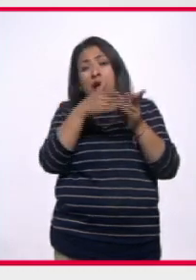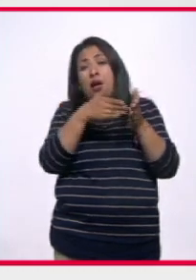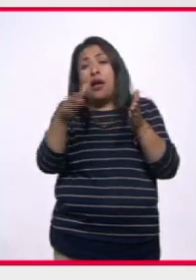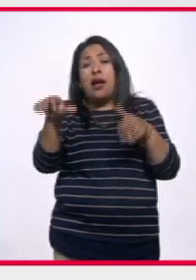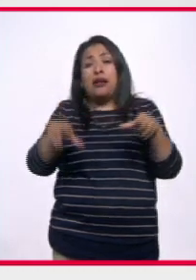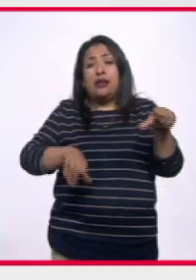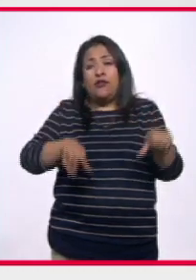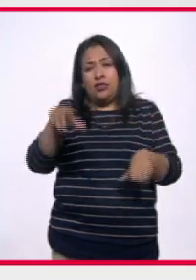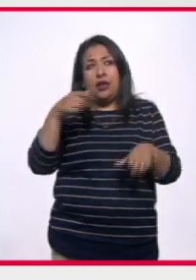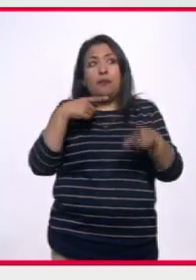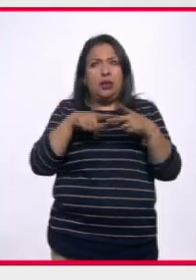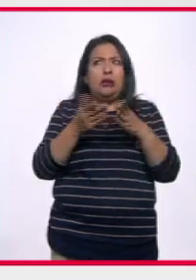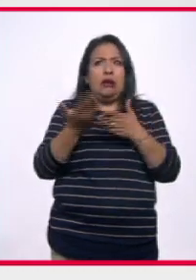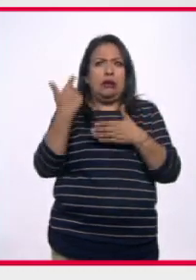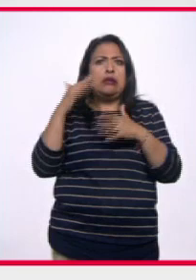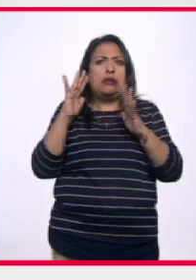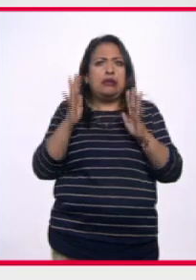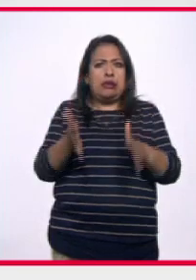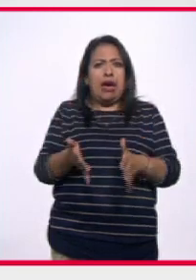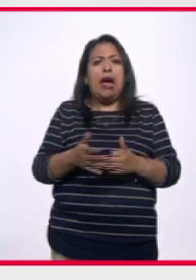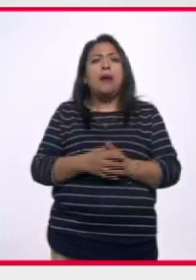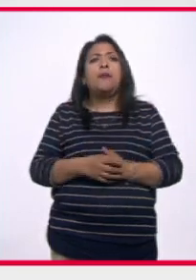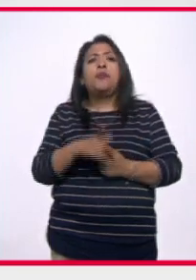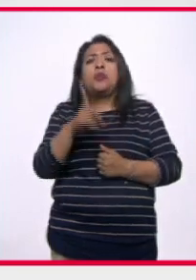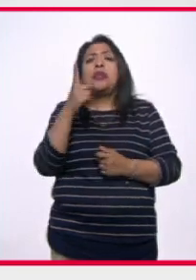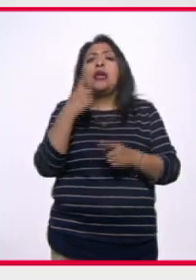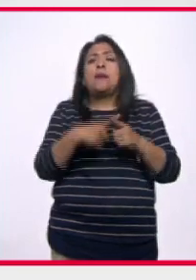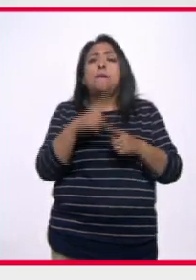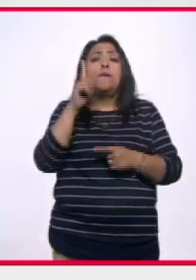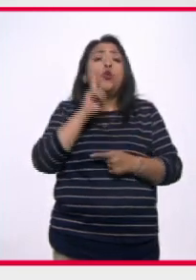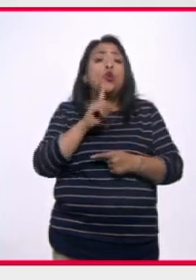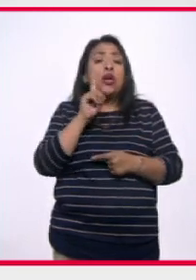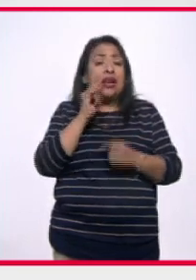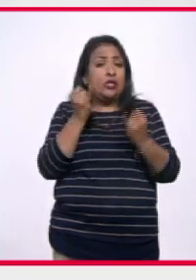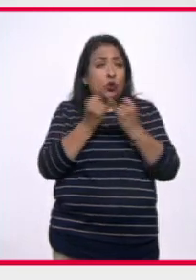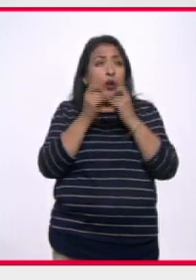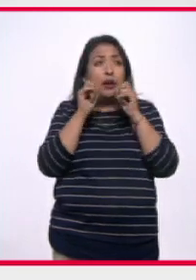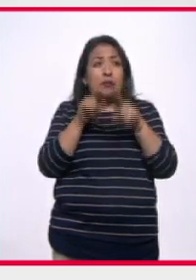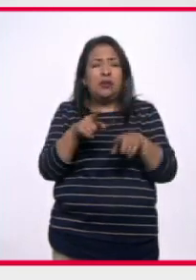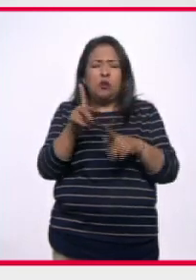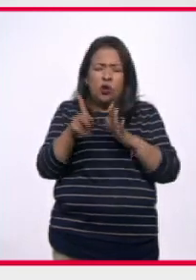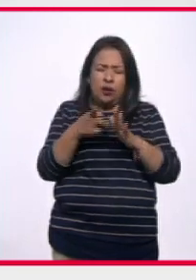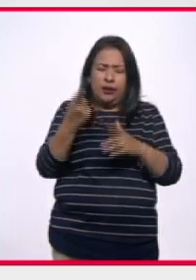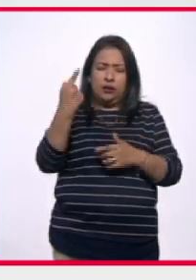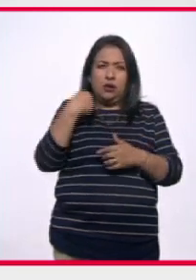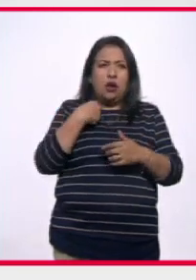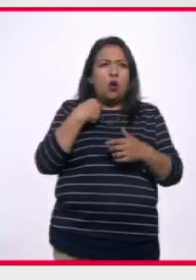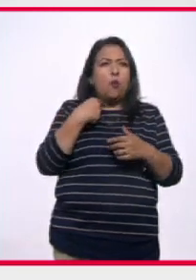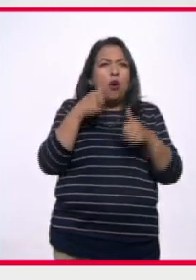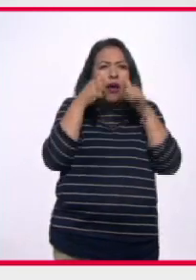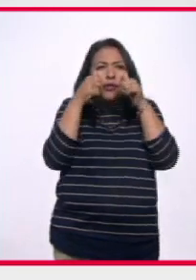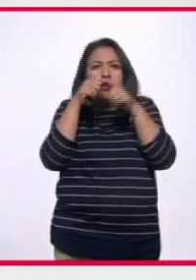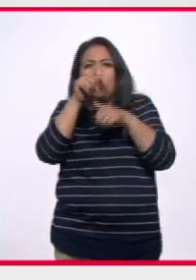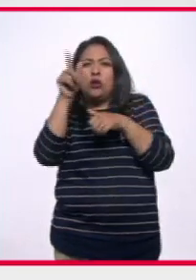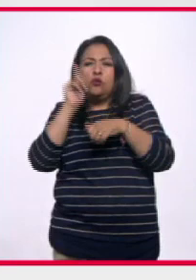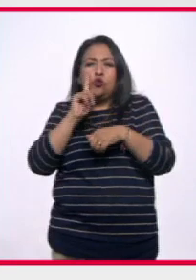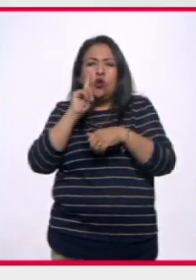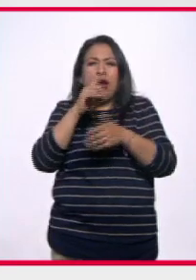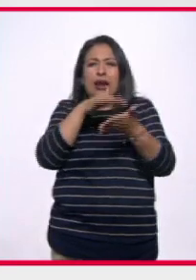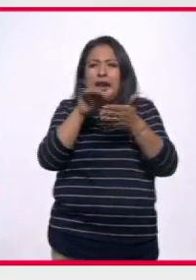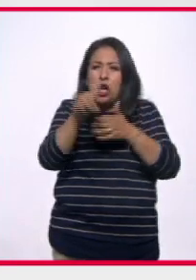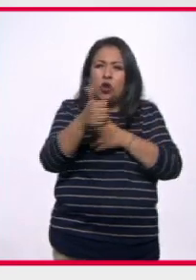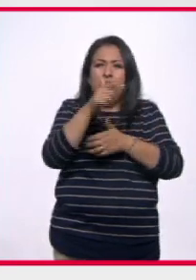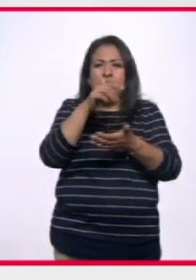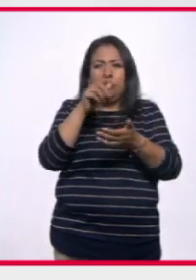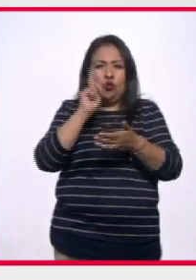que comenzó ya decía donde mujeres estén también re escuchando a otras mujeres y están releyendo a otras